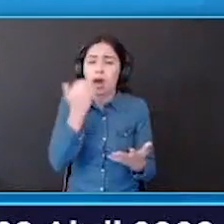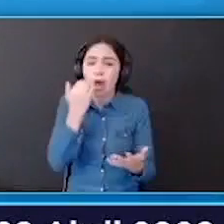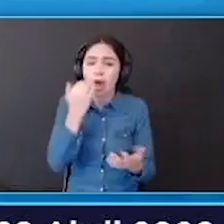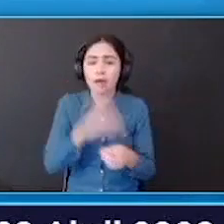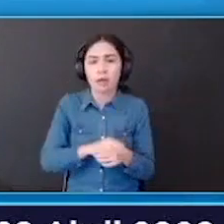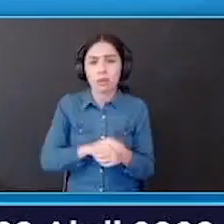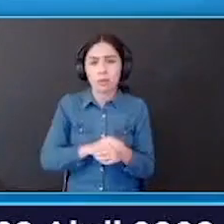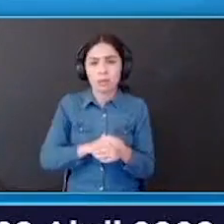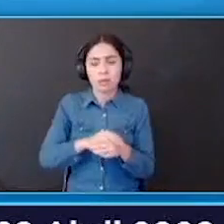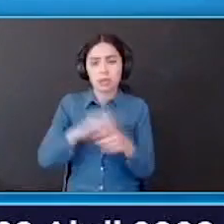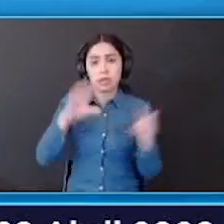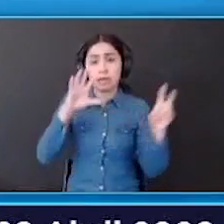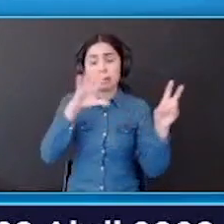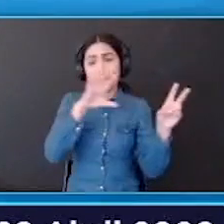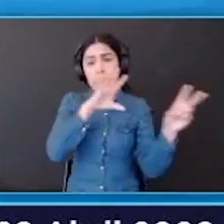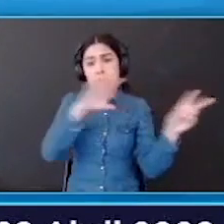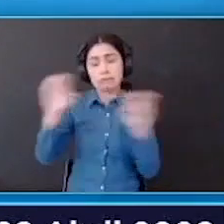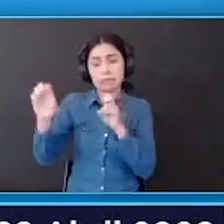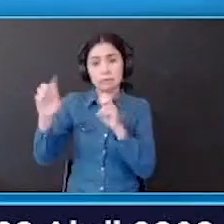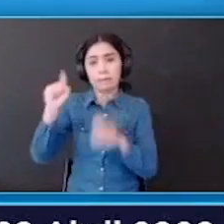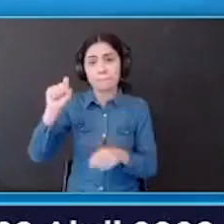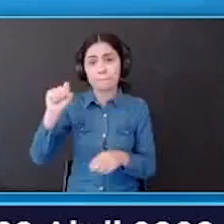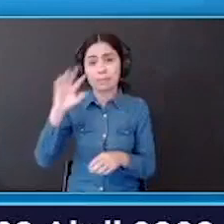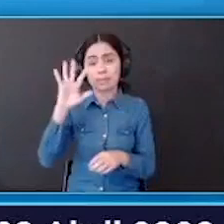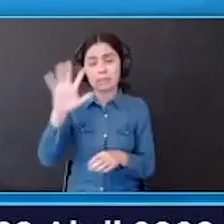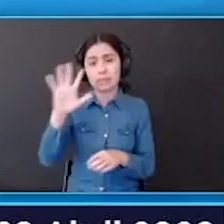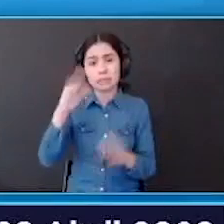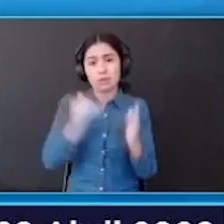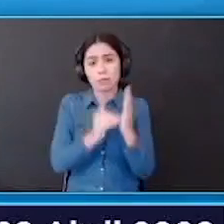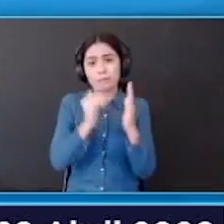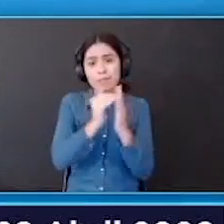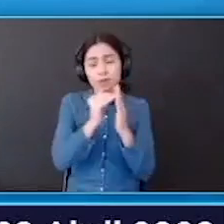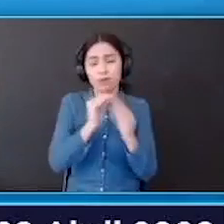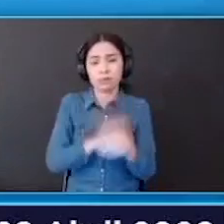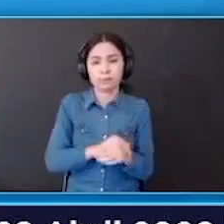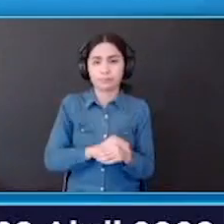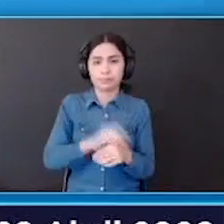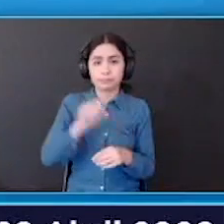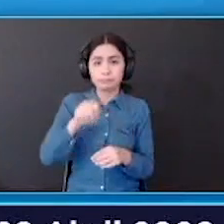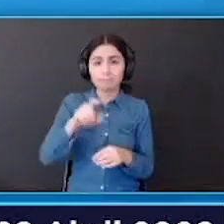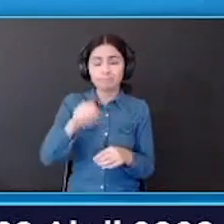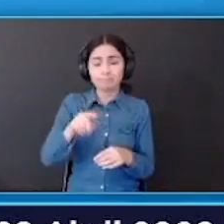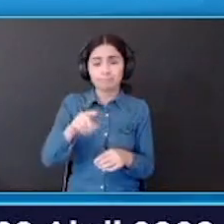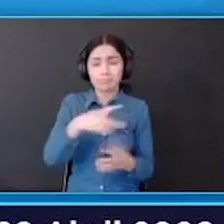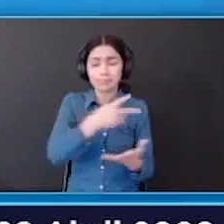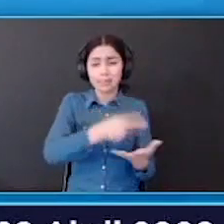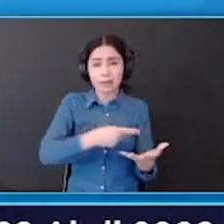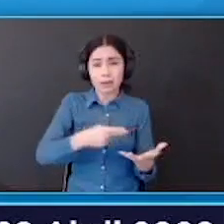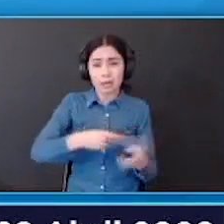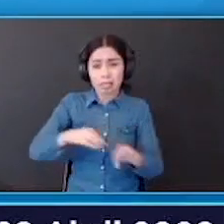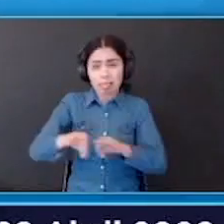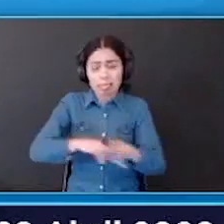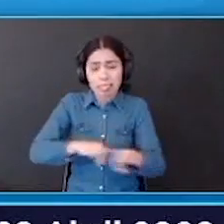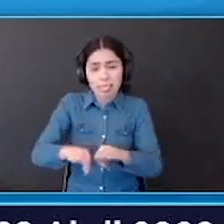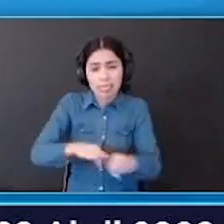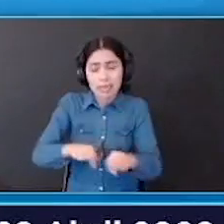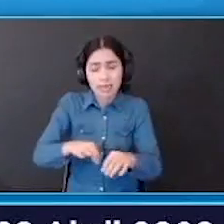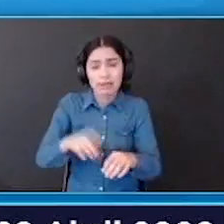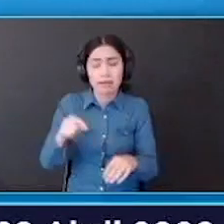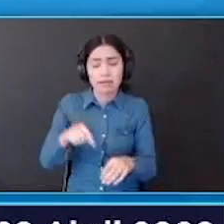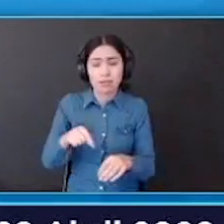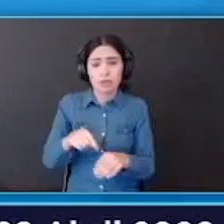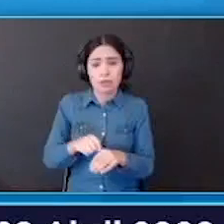por 725 millones de pesos. El programa de ocupación temporal por 178 millones de